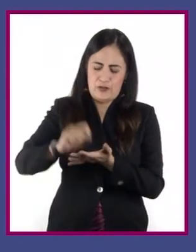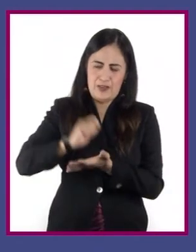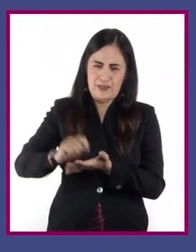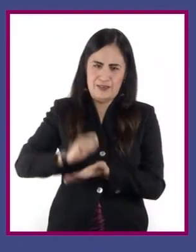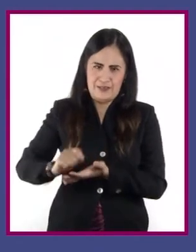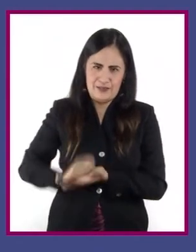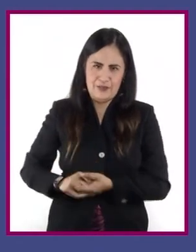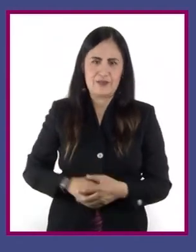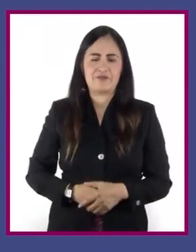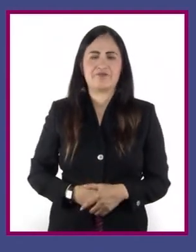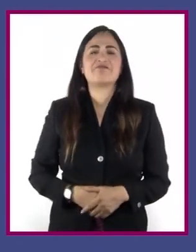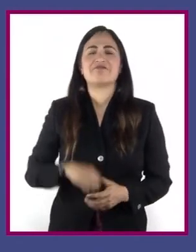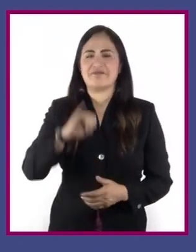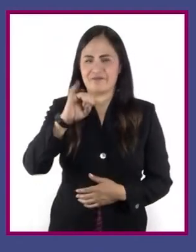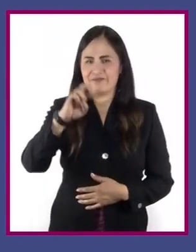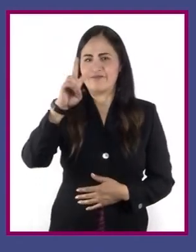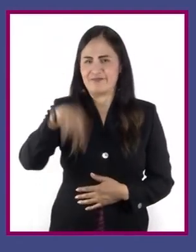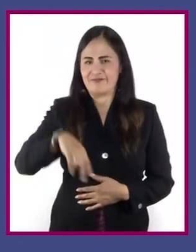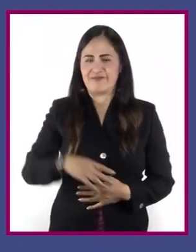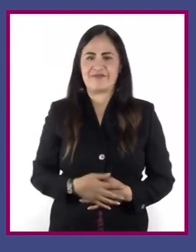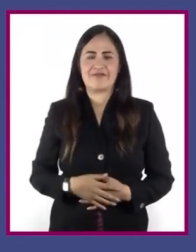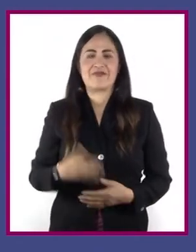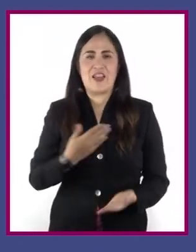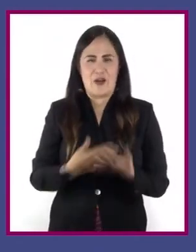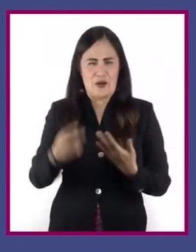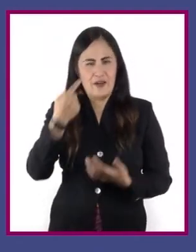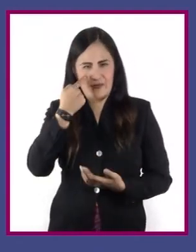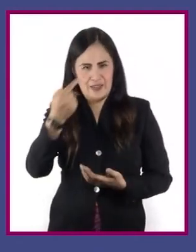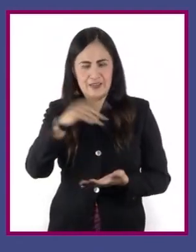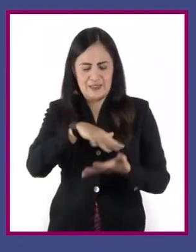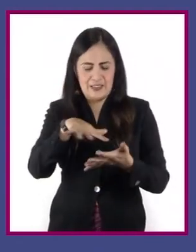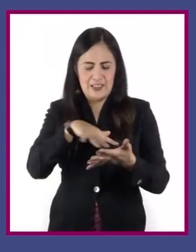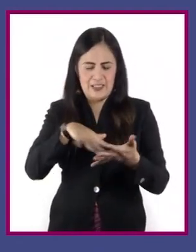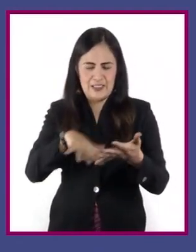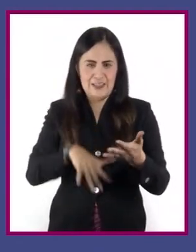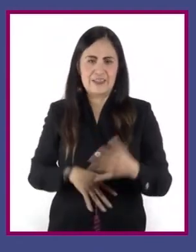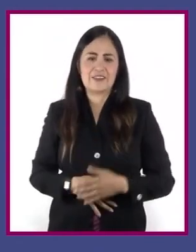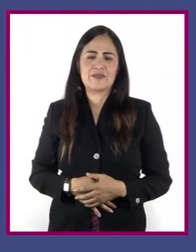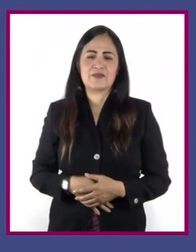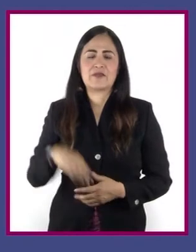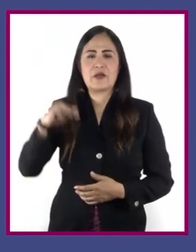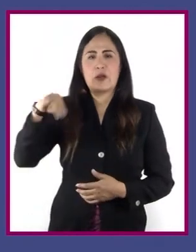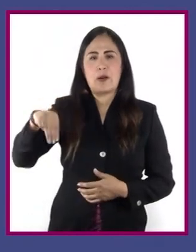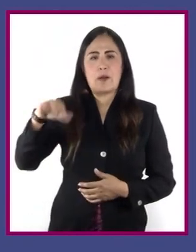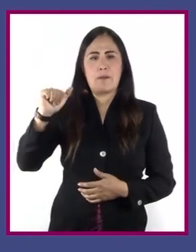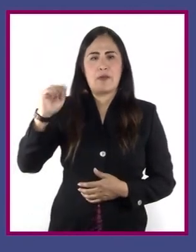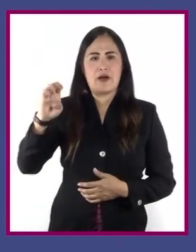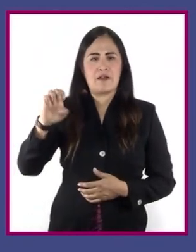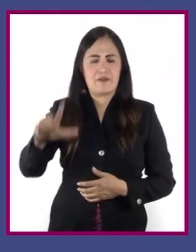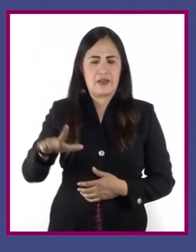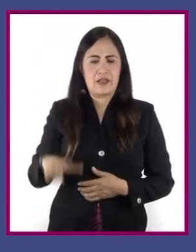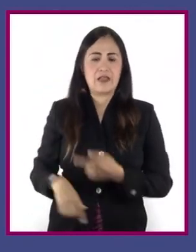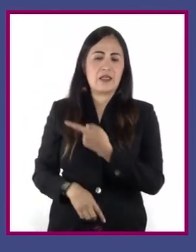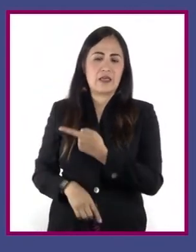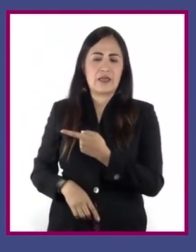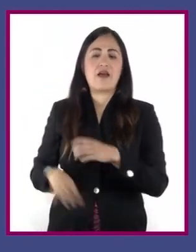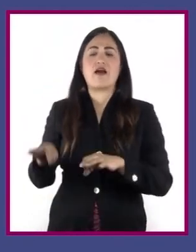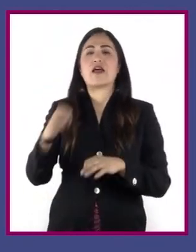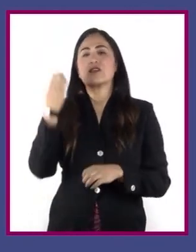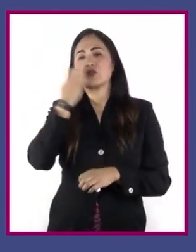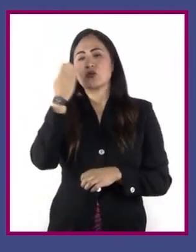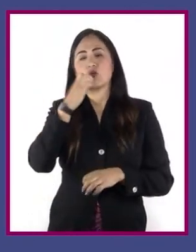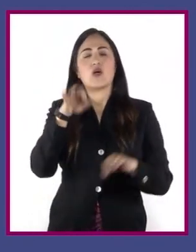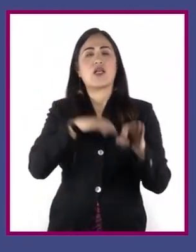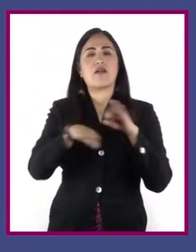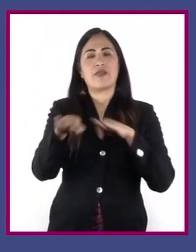dijo. Es correcto. Ahora leamos este borrador de cierre. Mabel, quien trabaja en una